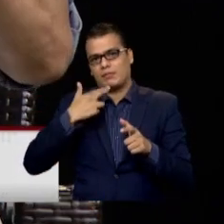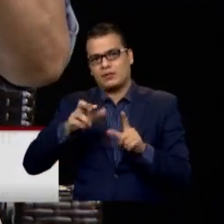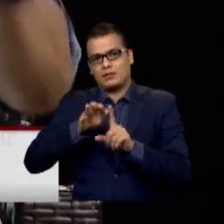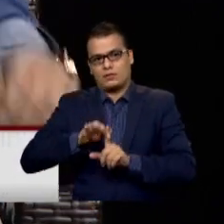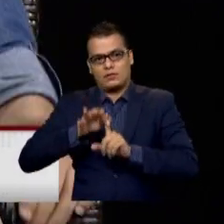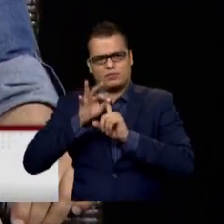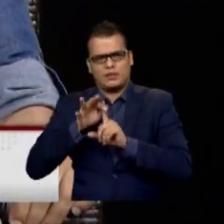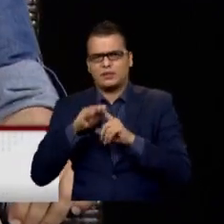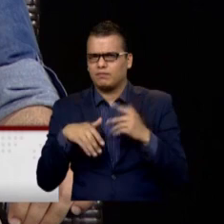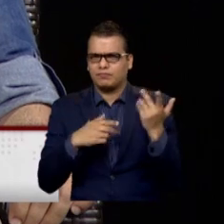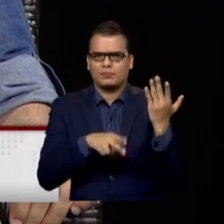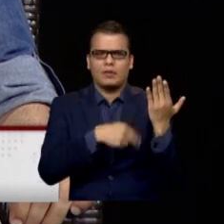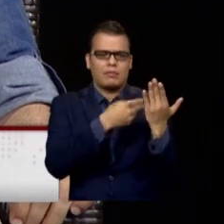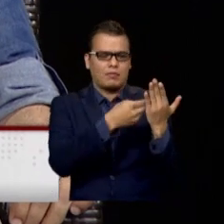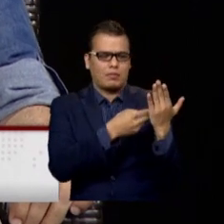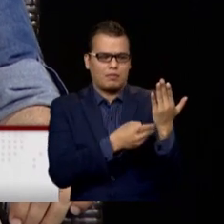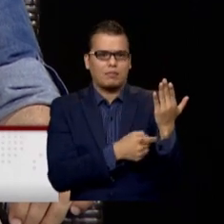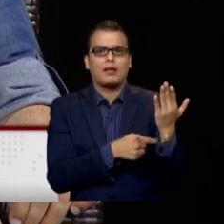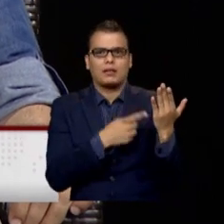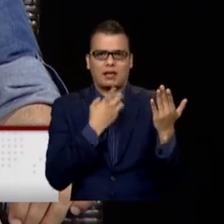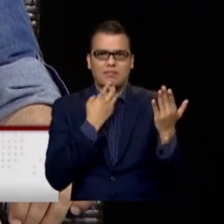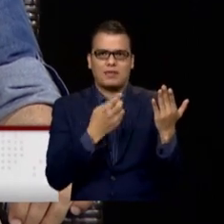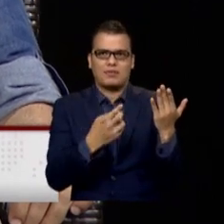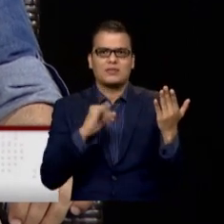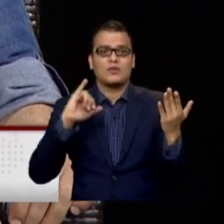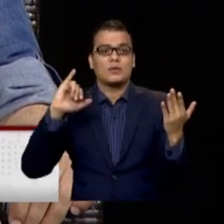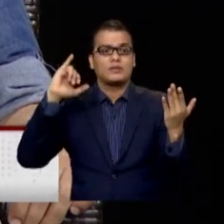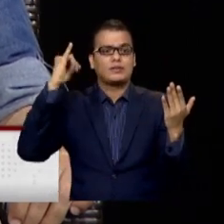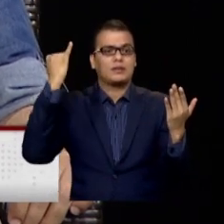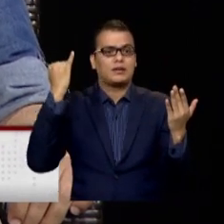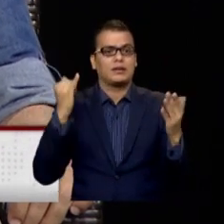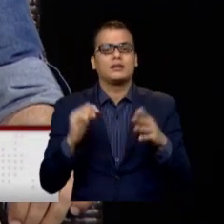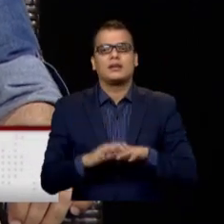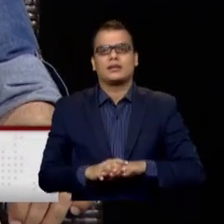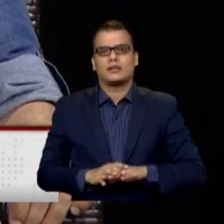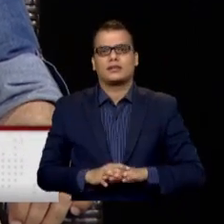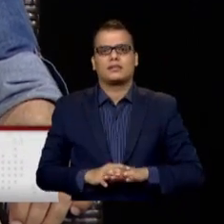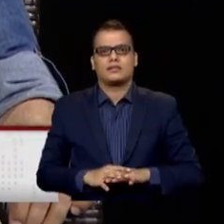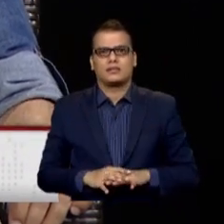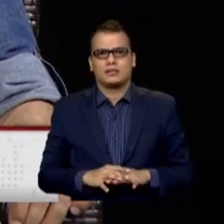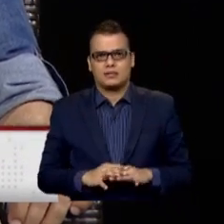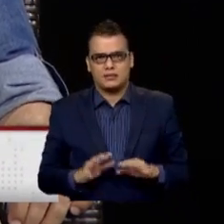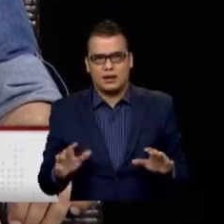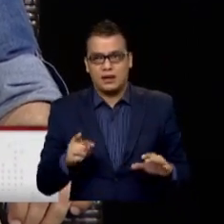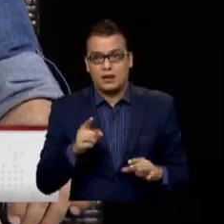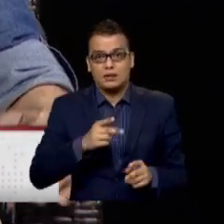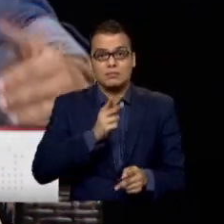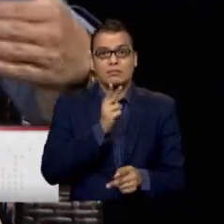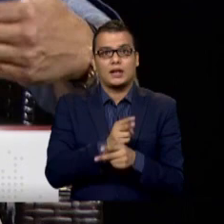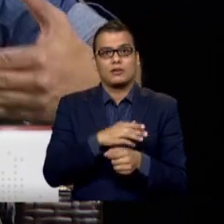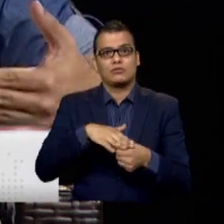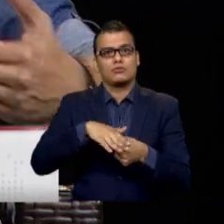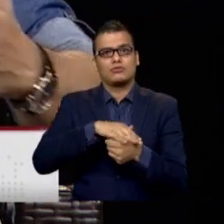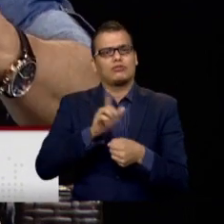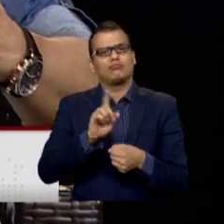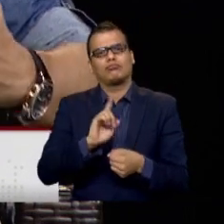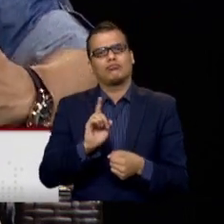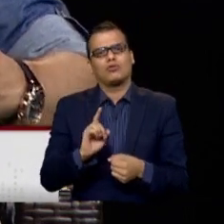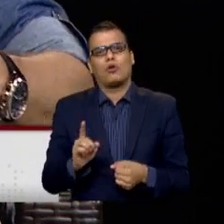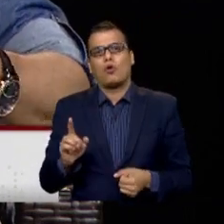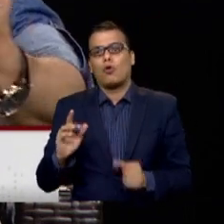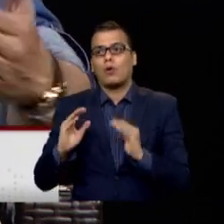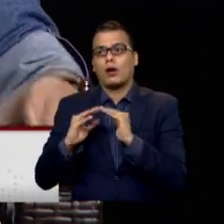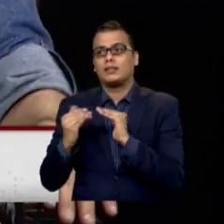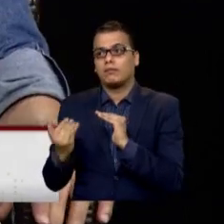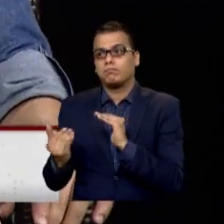es una encuesta que identifica que este trabajador no tiene un factor de riesgo o no proviene de un